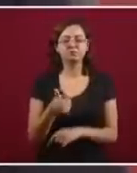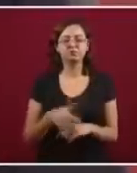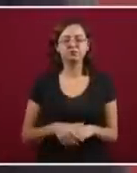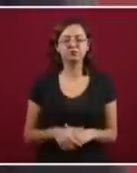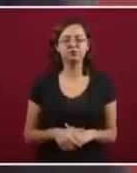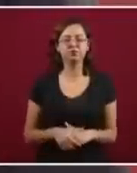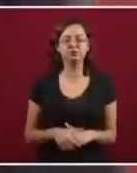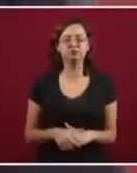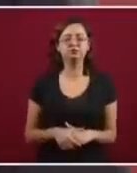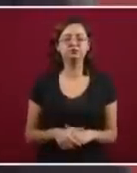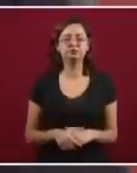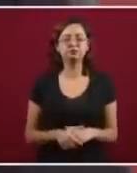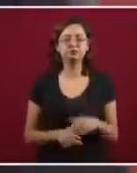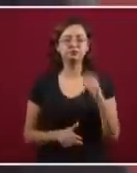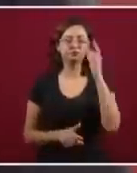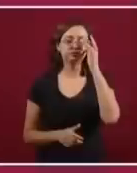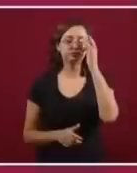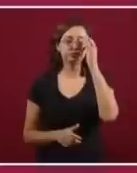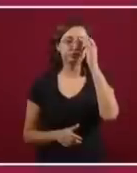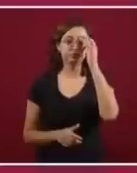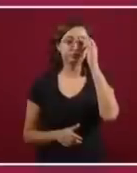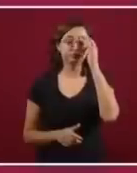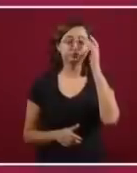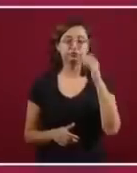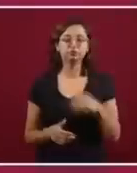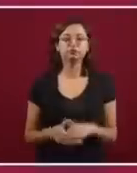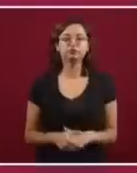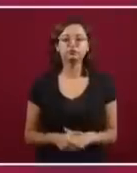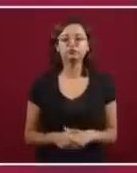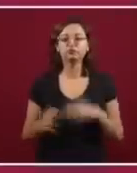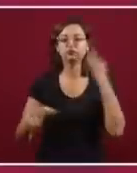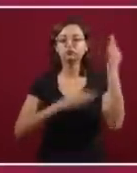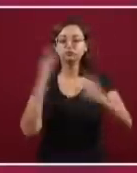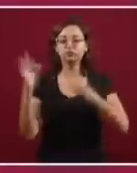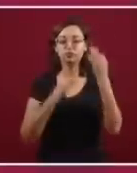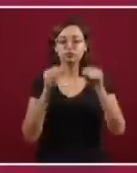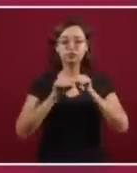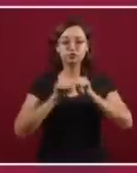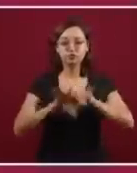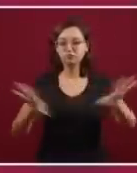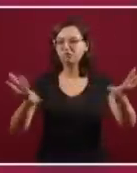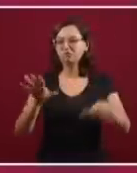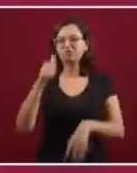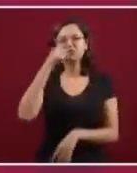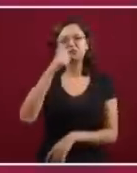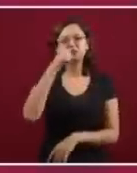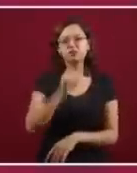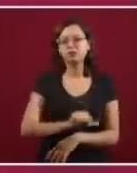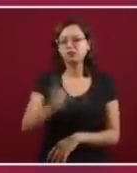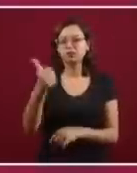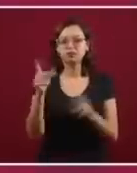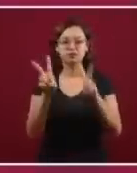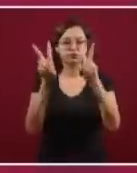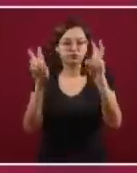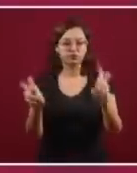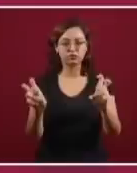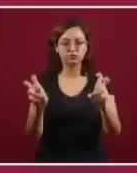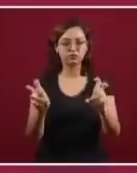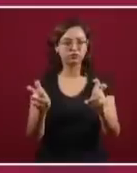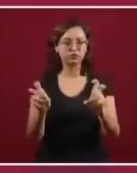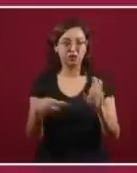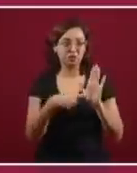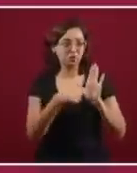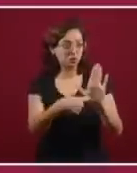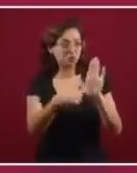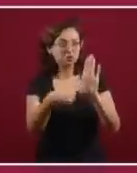la difusión en los medios tiene que ver con otros temas no con